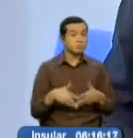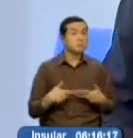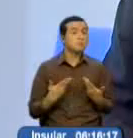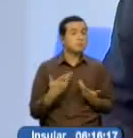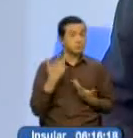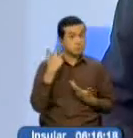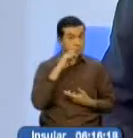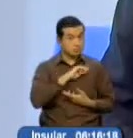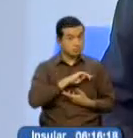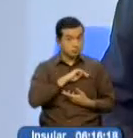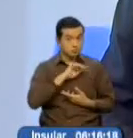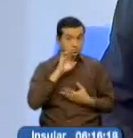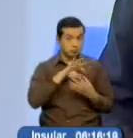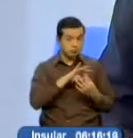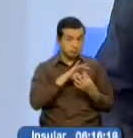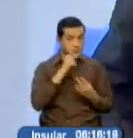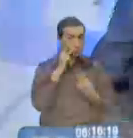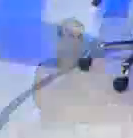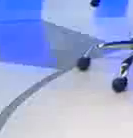con los GATS? Venimos de inmediato.